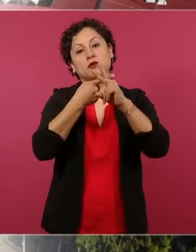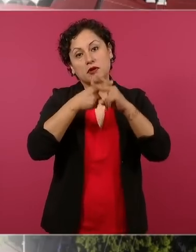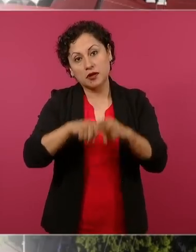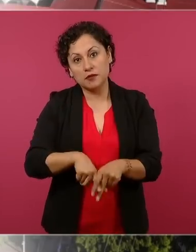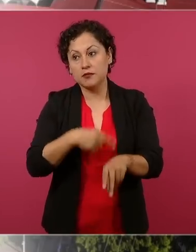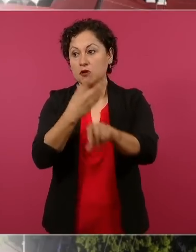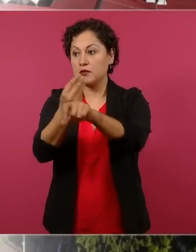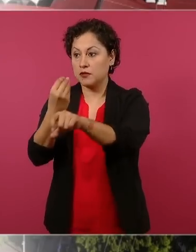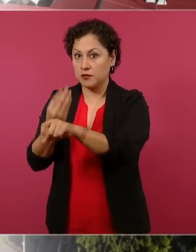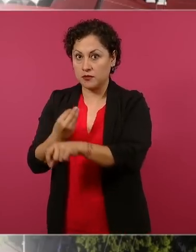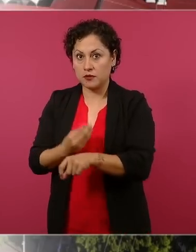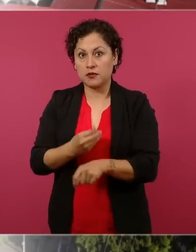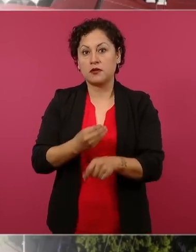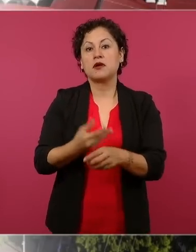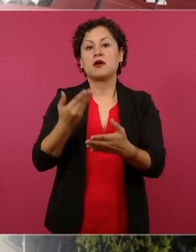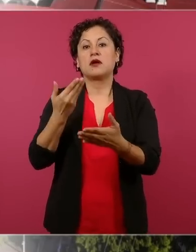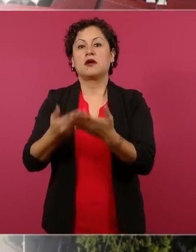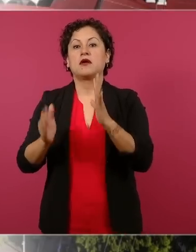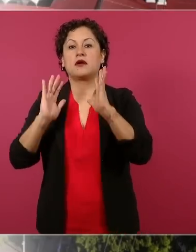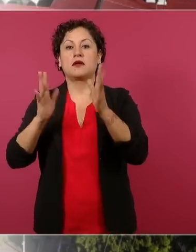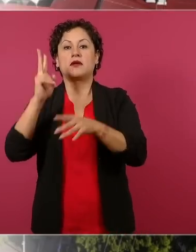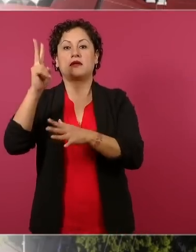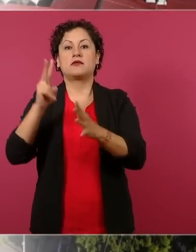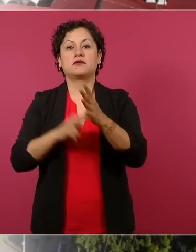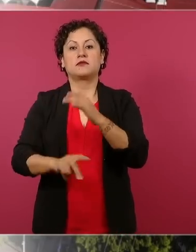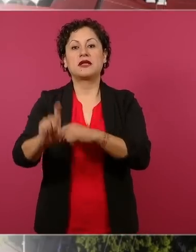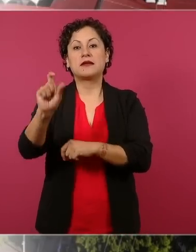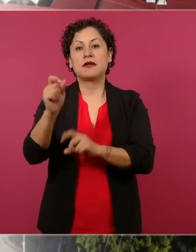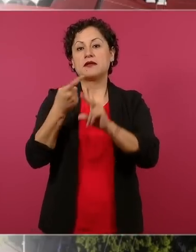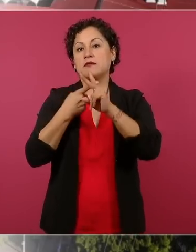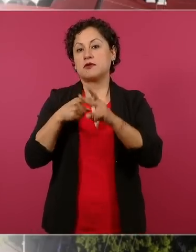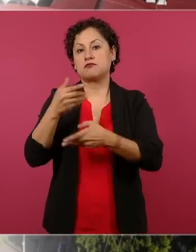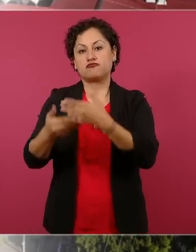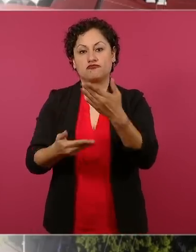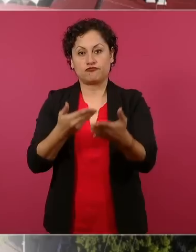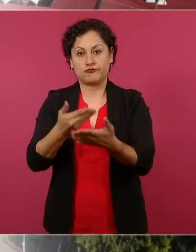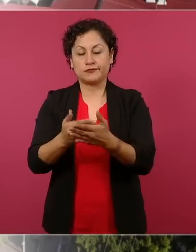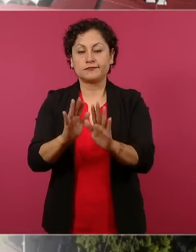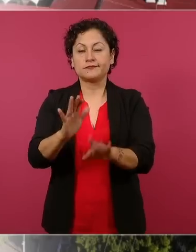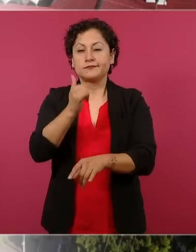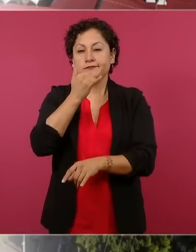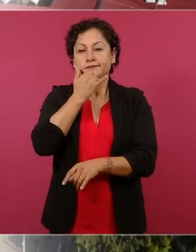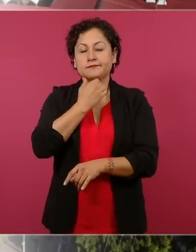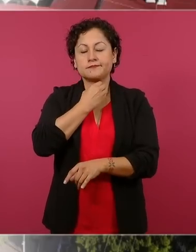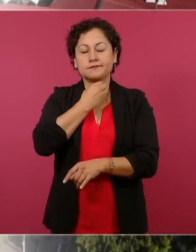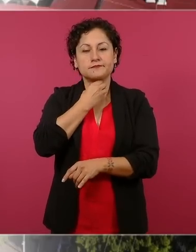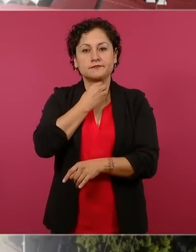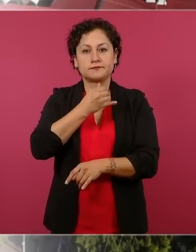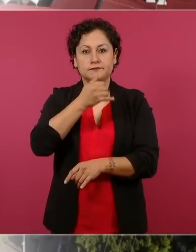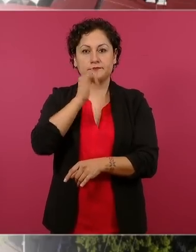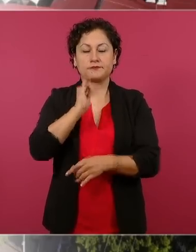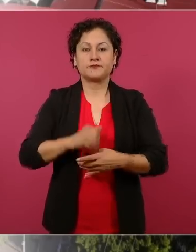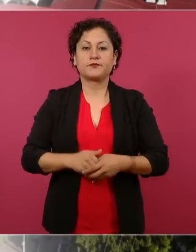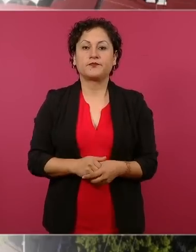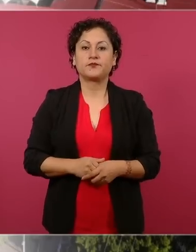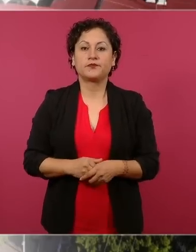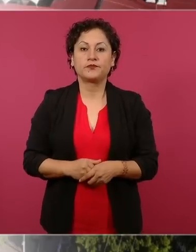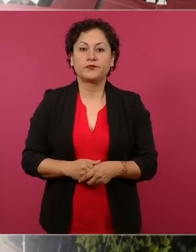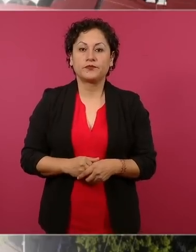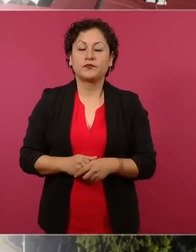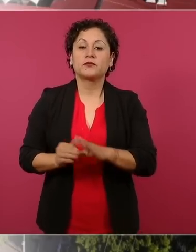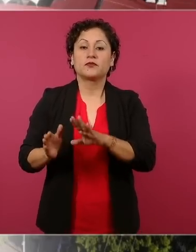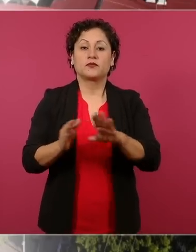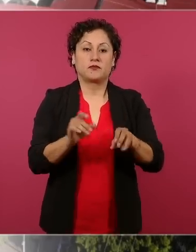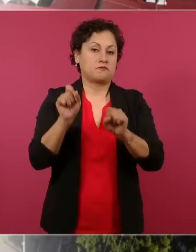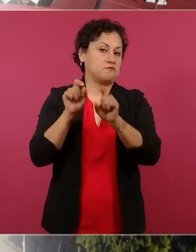en operaciones en 2020. Perdón, voy a tomar tantita agua. También allá en